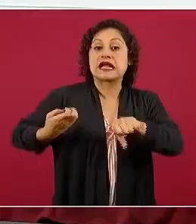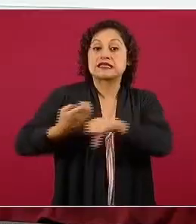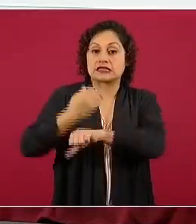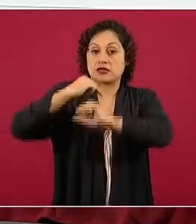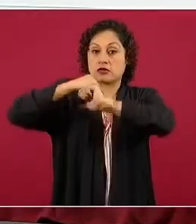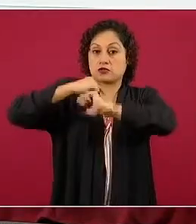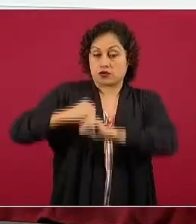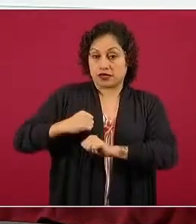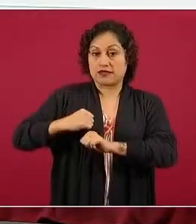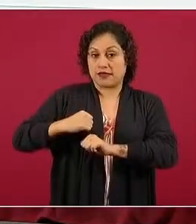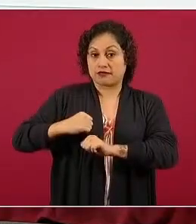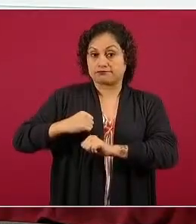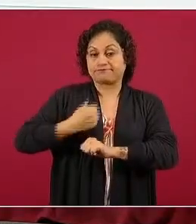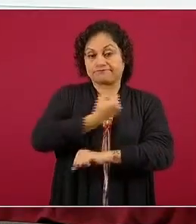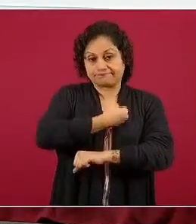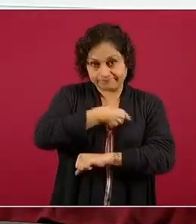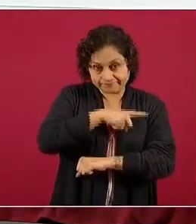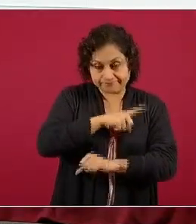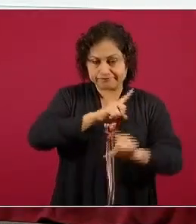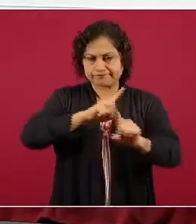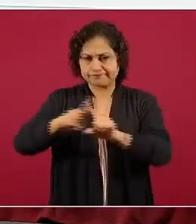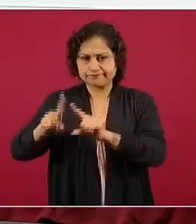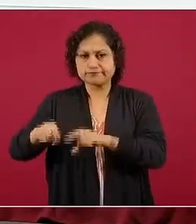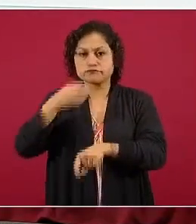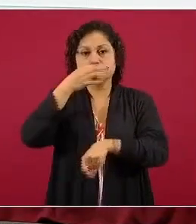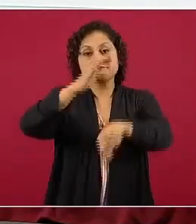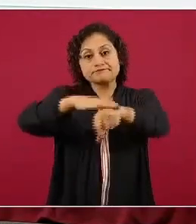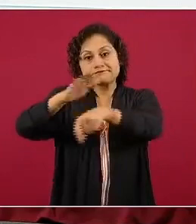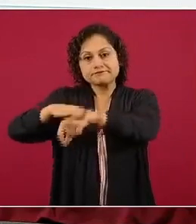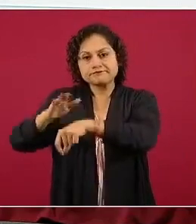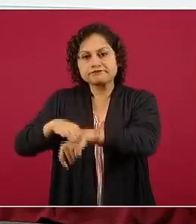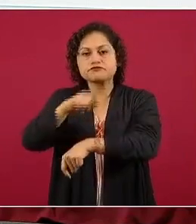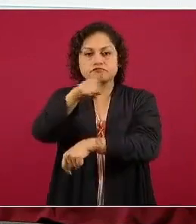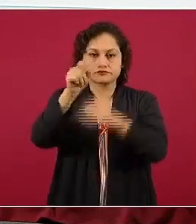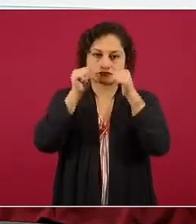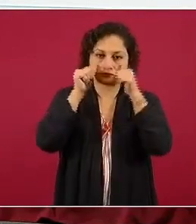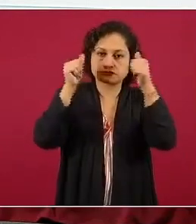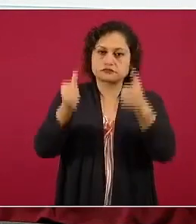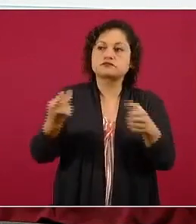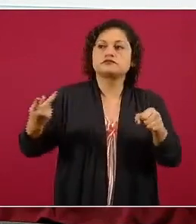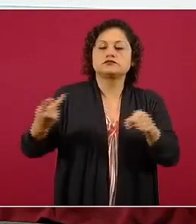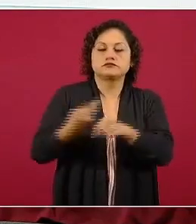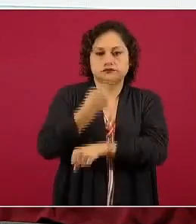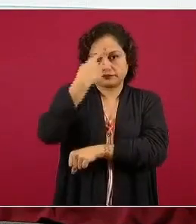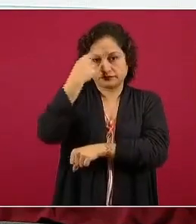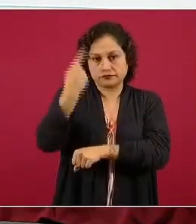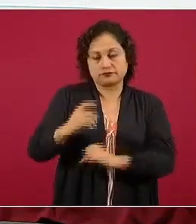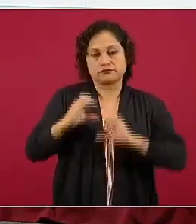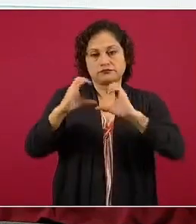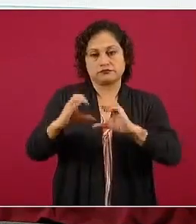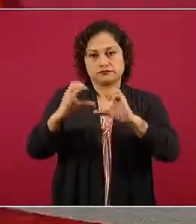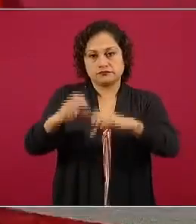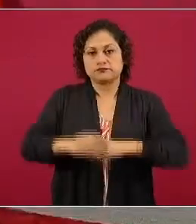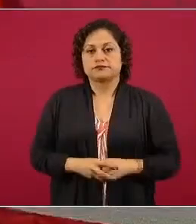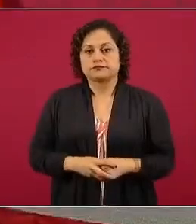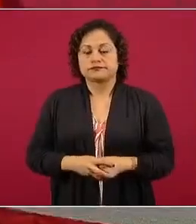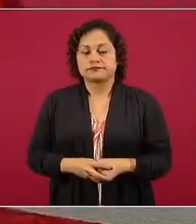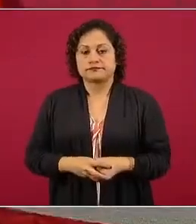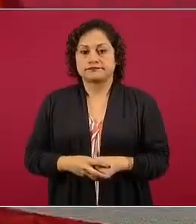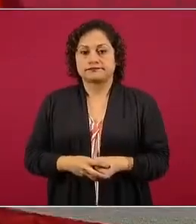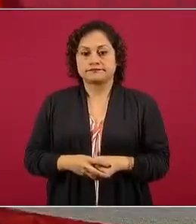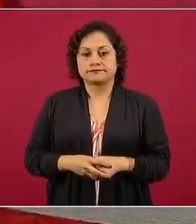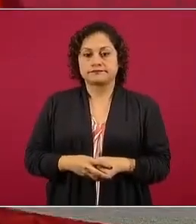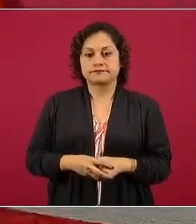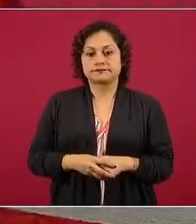como autoridades sanitarias, están llevando a cabo para las estrategias de mitigación y control. Entonces vamos a ver, todas